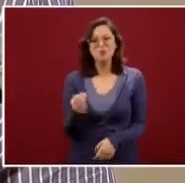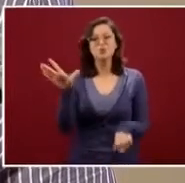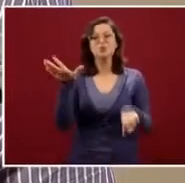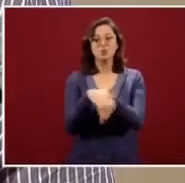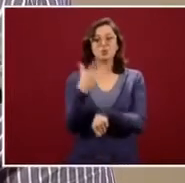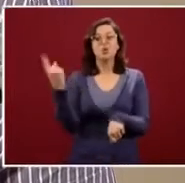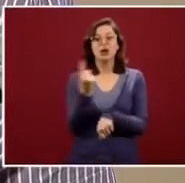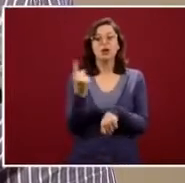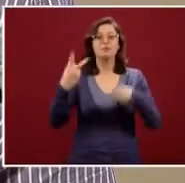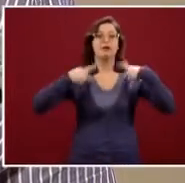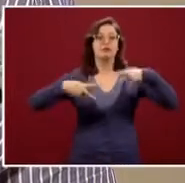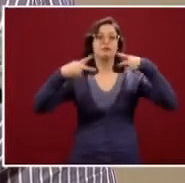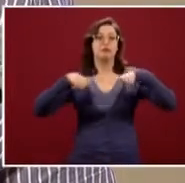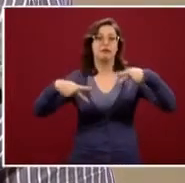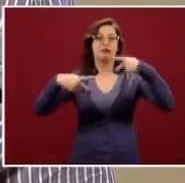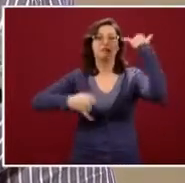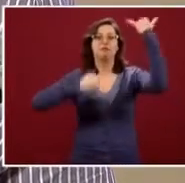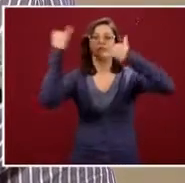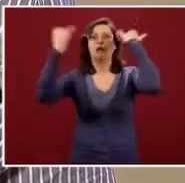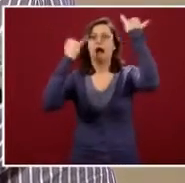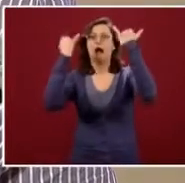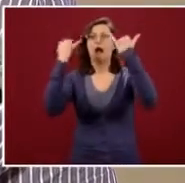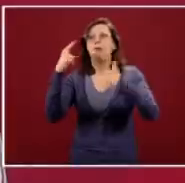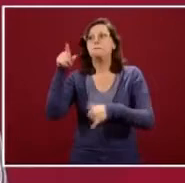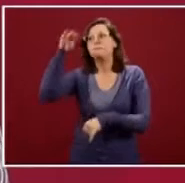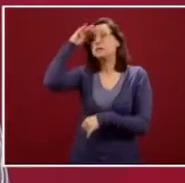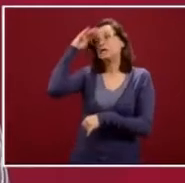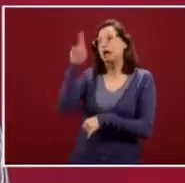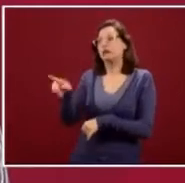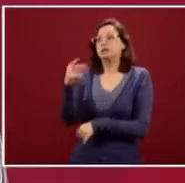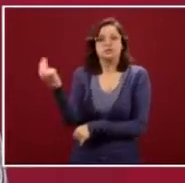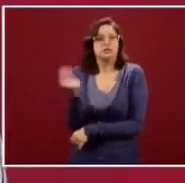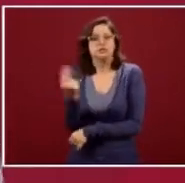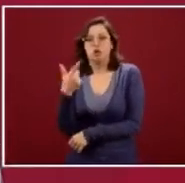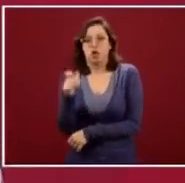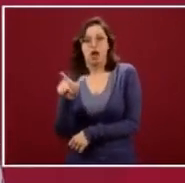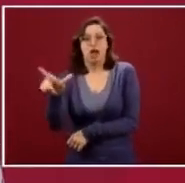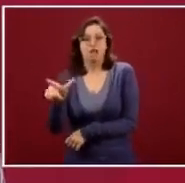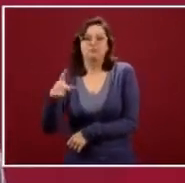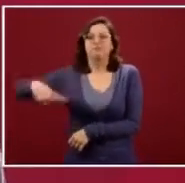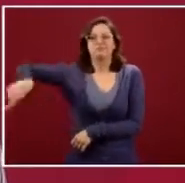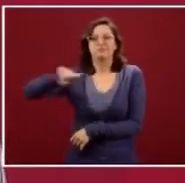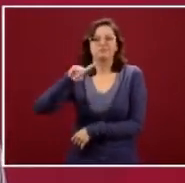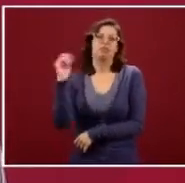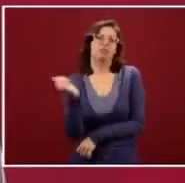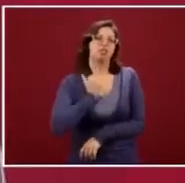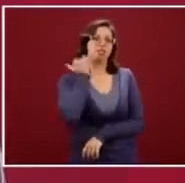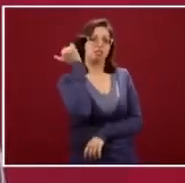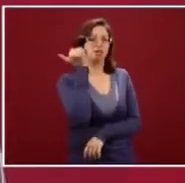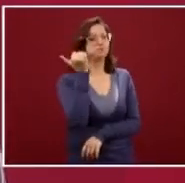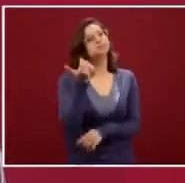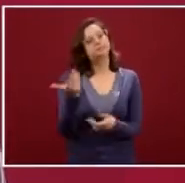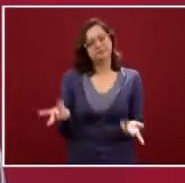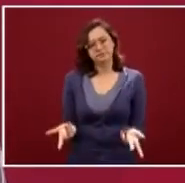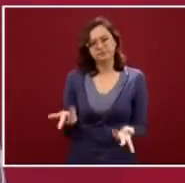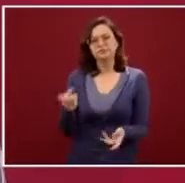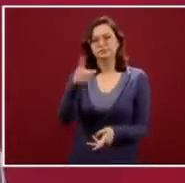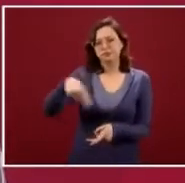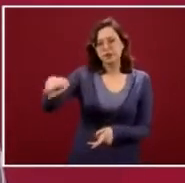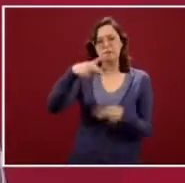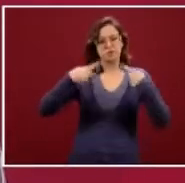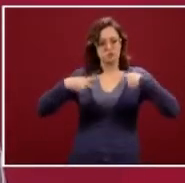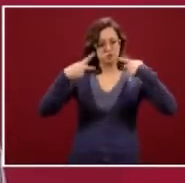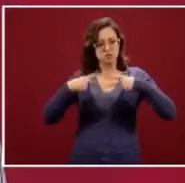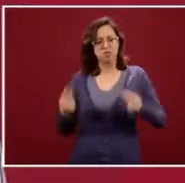se está especulando con la necesidad en un momento de crisis. Esperamos que los comercios tengan un poquito de sentido